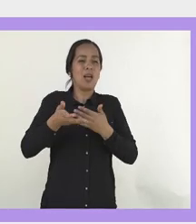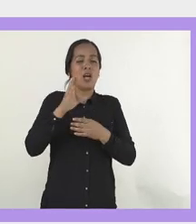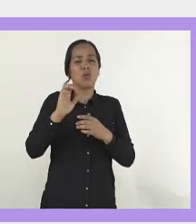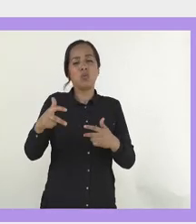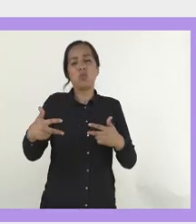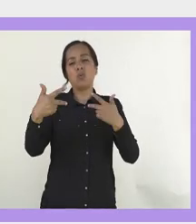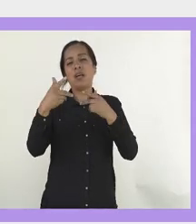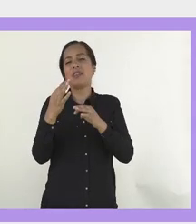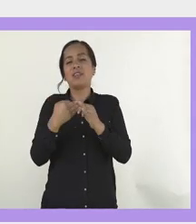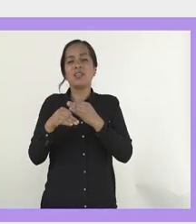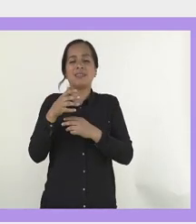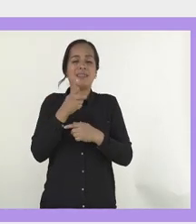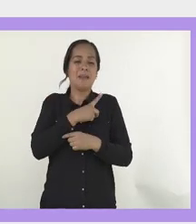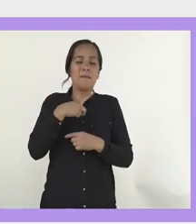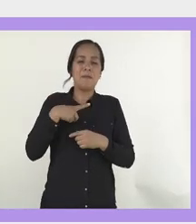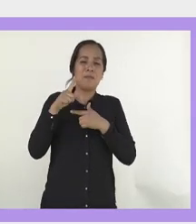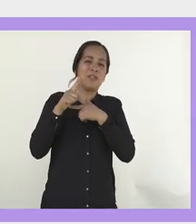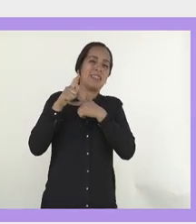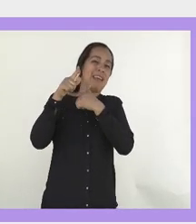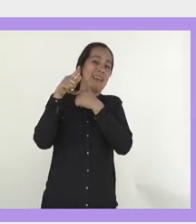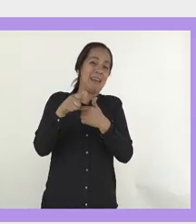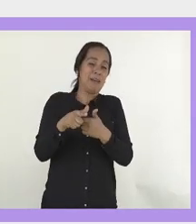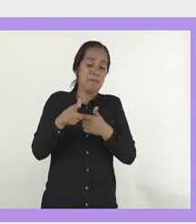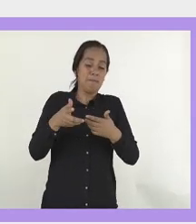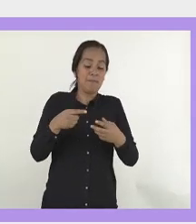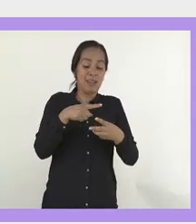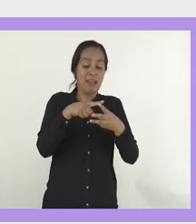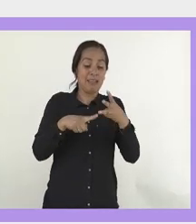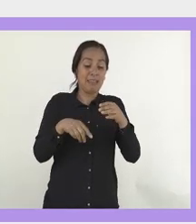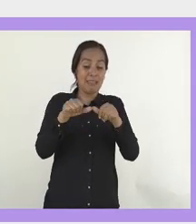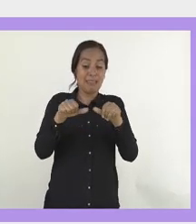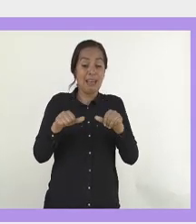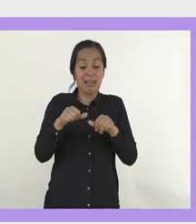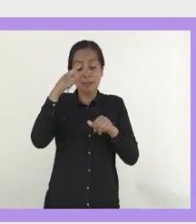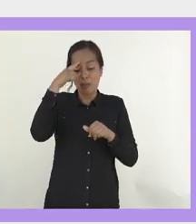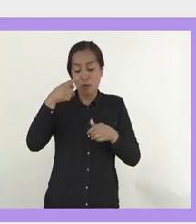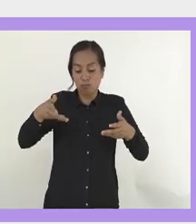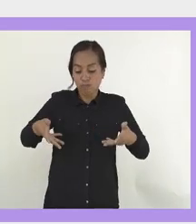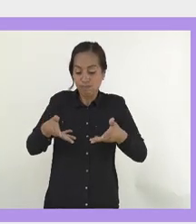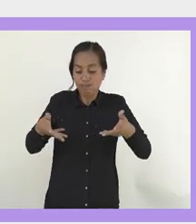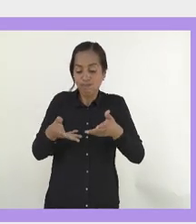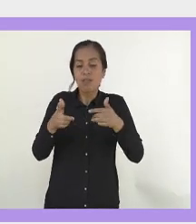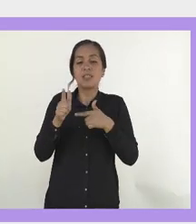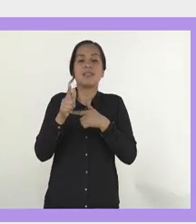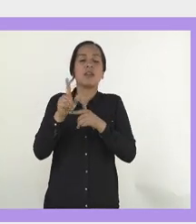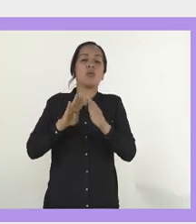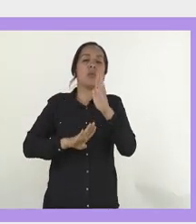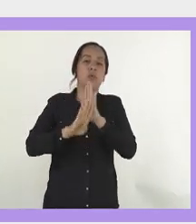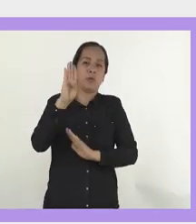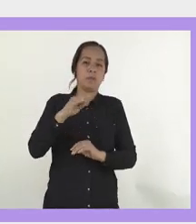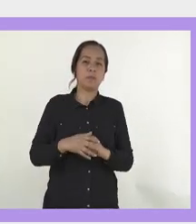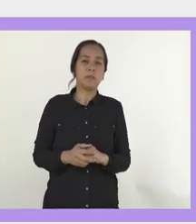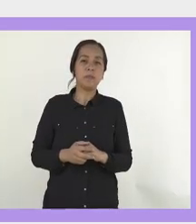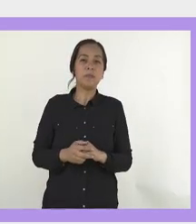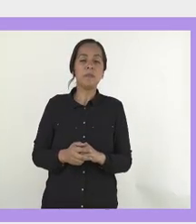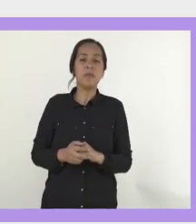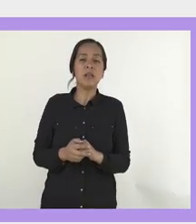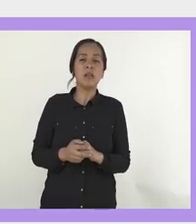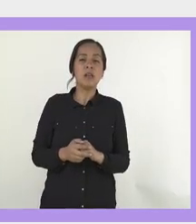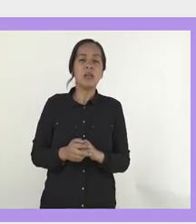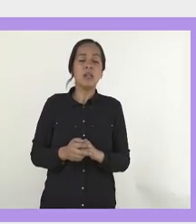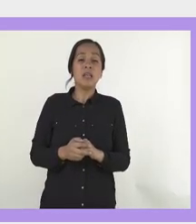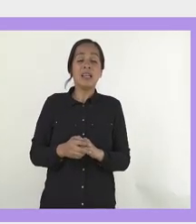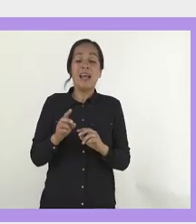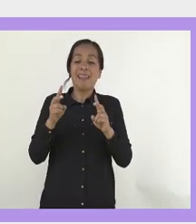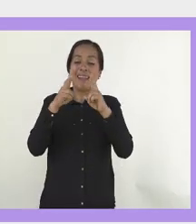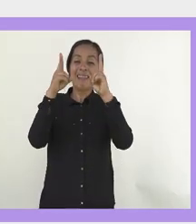tenemos que seguir empujando esas tres salas para que pueda seguir creciendo este barco y hablando de del tema de